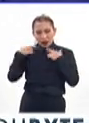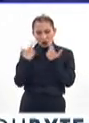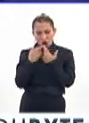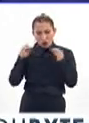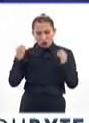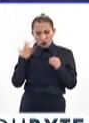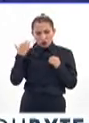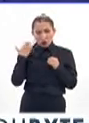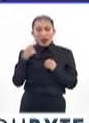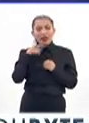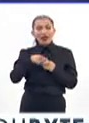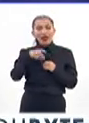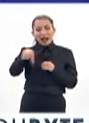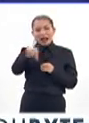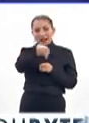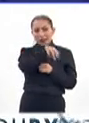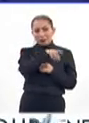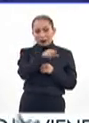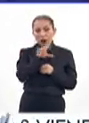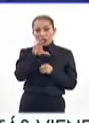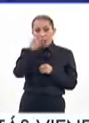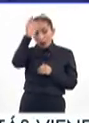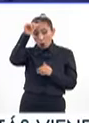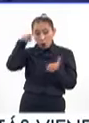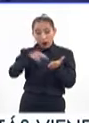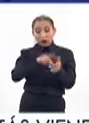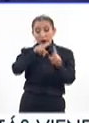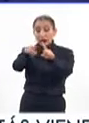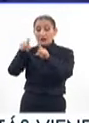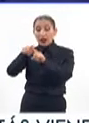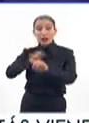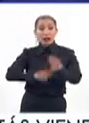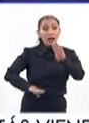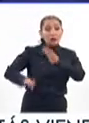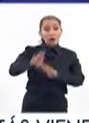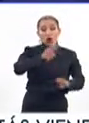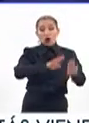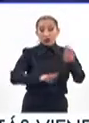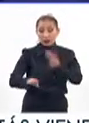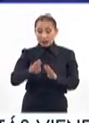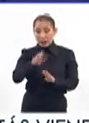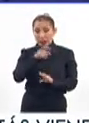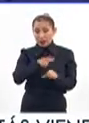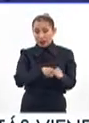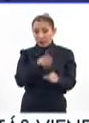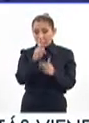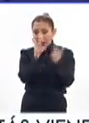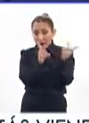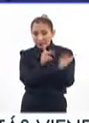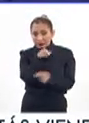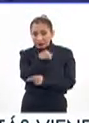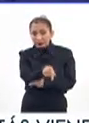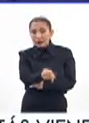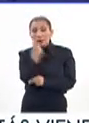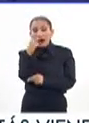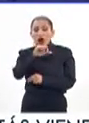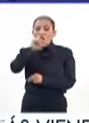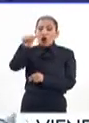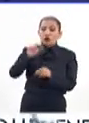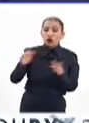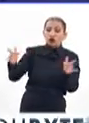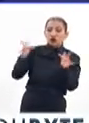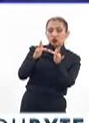conferencia de las partes del convenio de la diversidad biológica de extender eso a otros